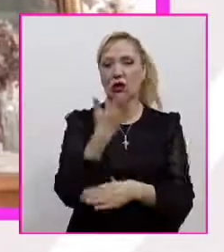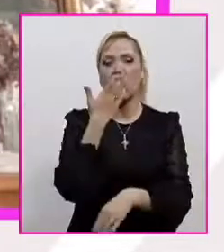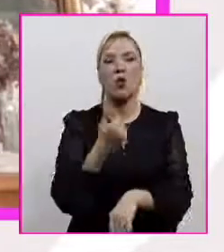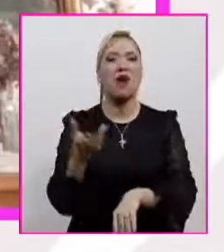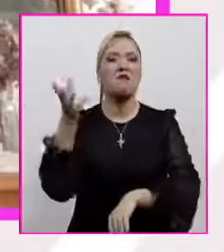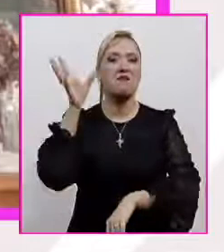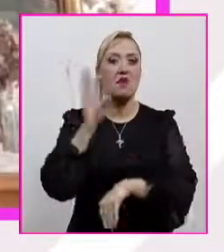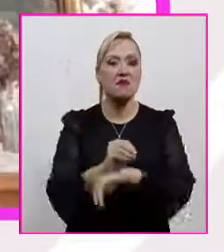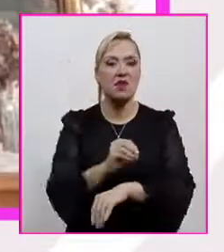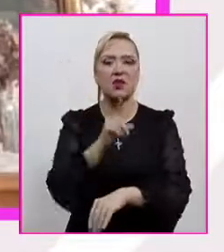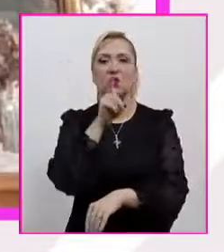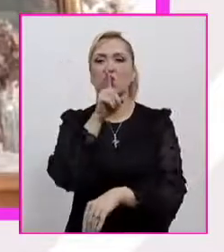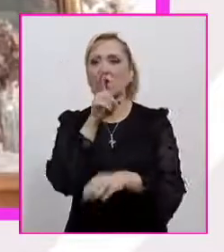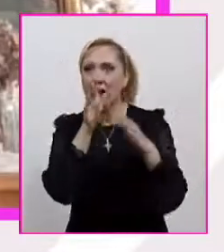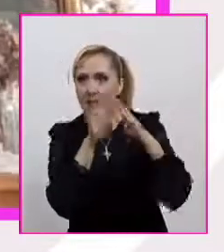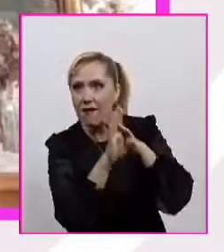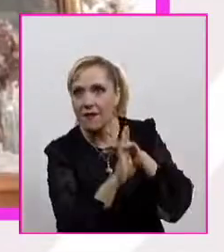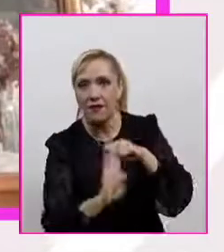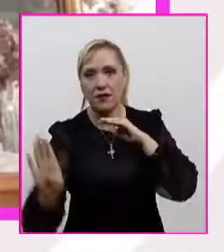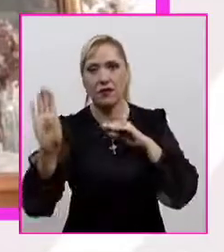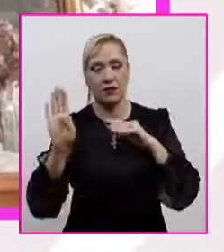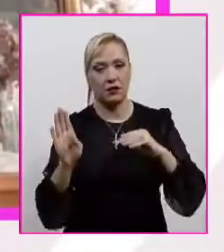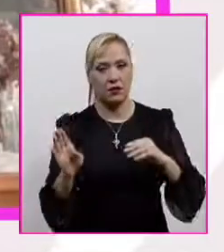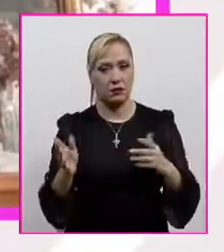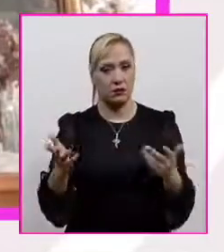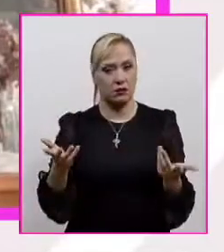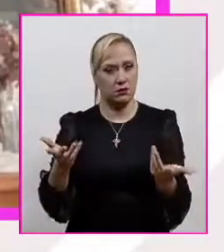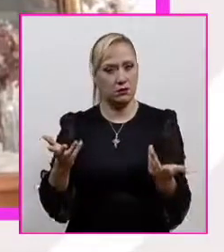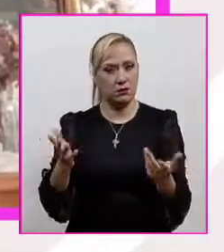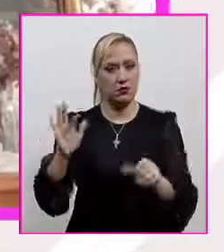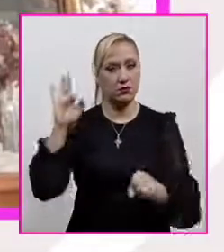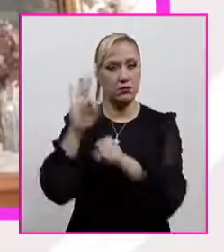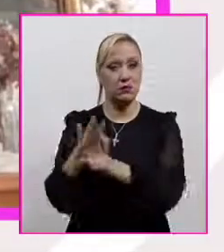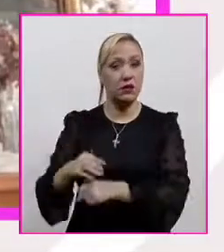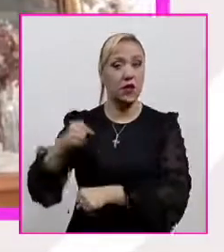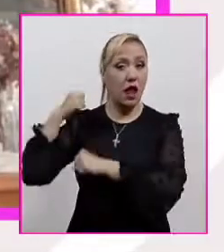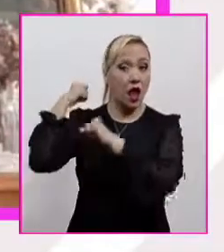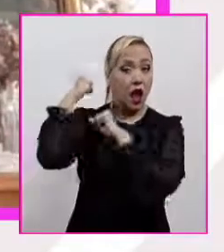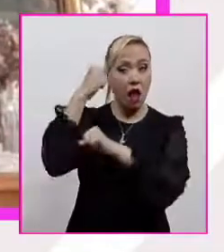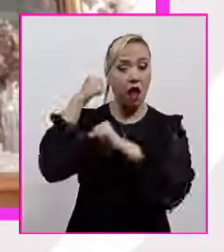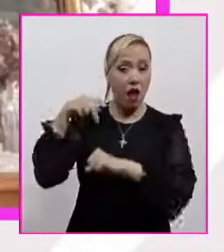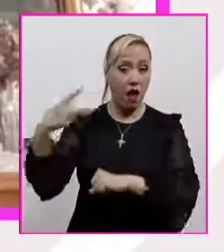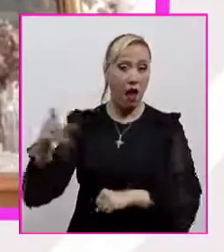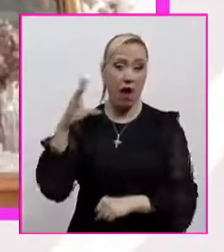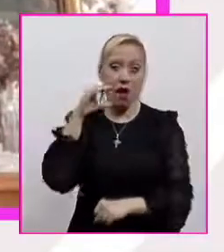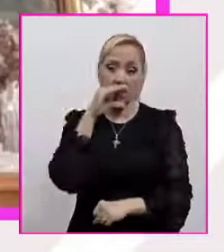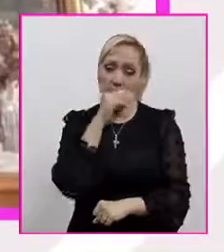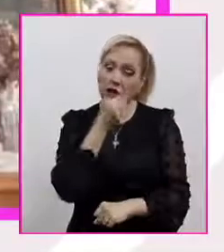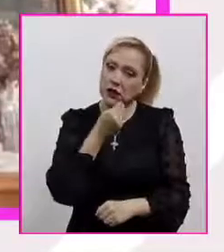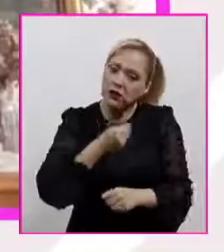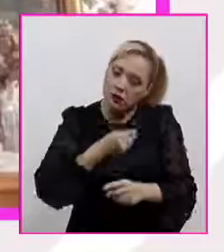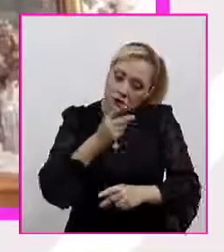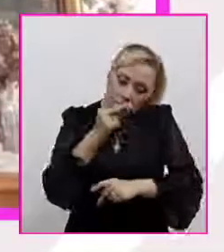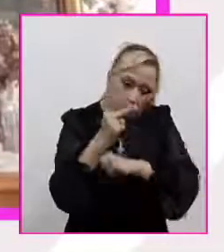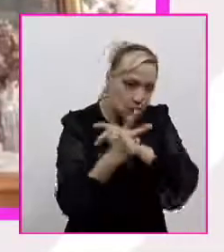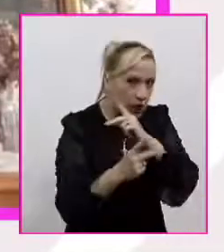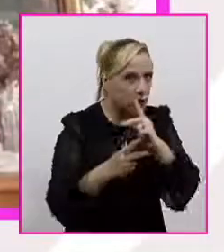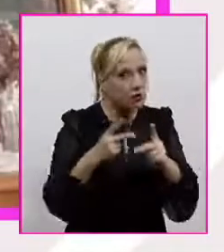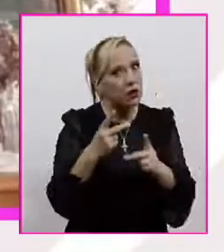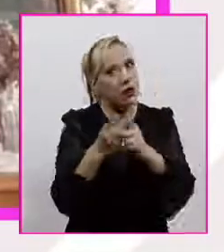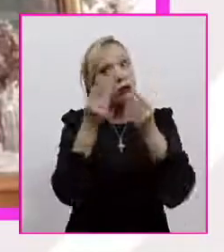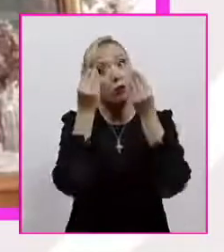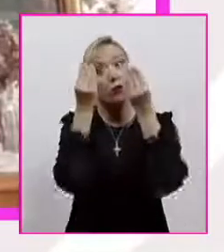¿no? Dicho por algunas personas, sobre todo activistas afro, tienen que cargar con su pasaporte porque muchas